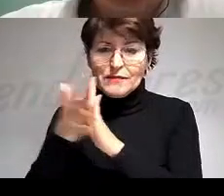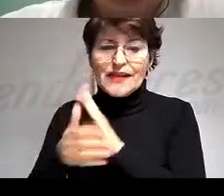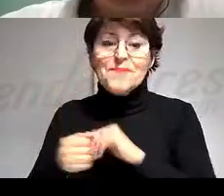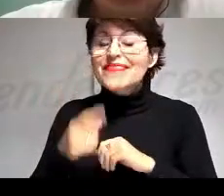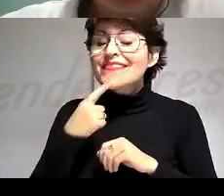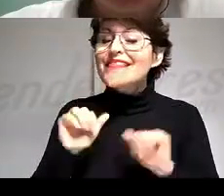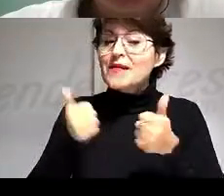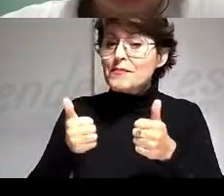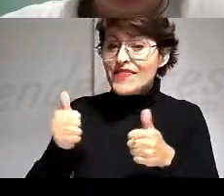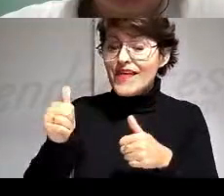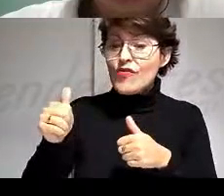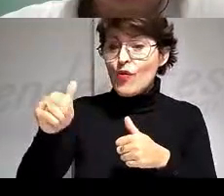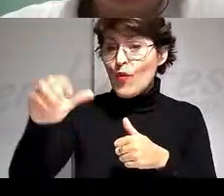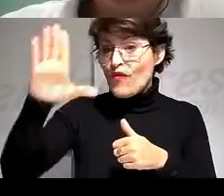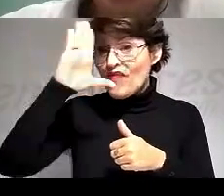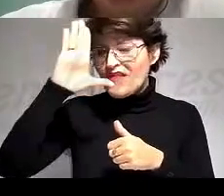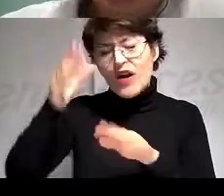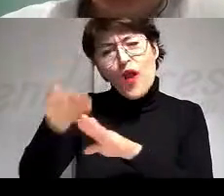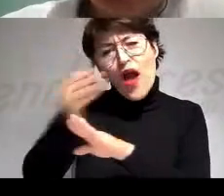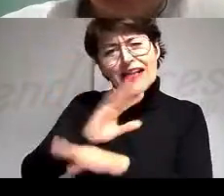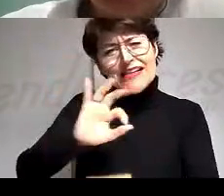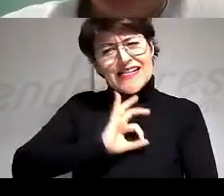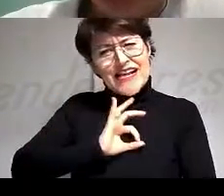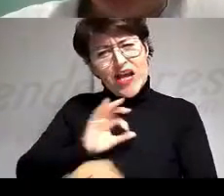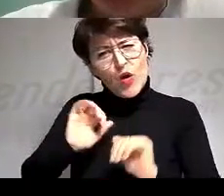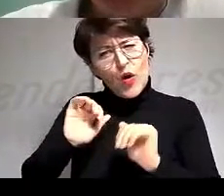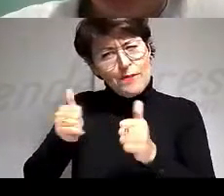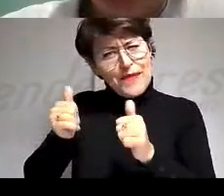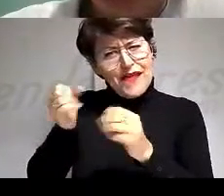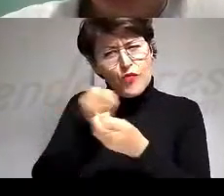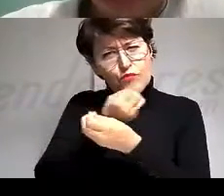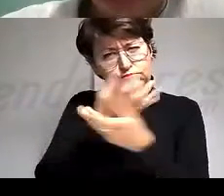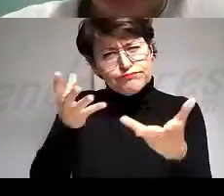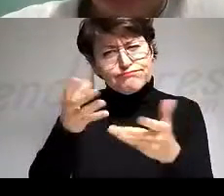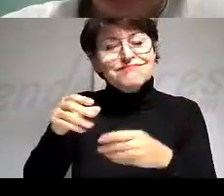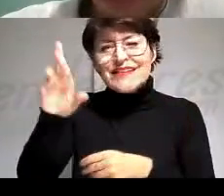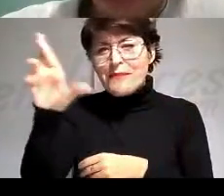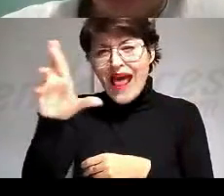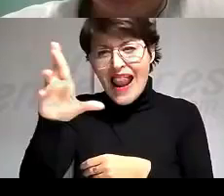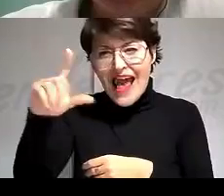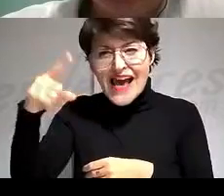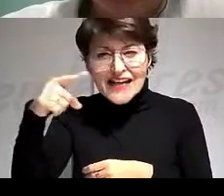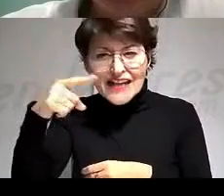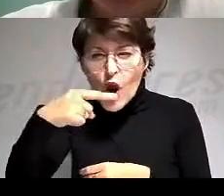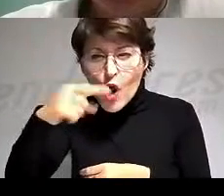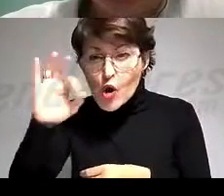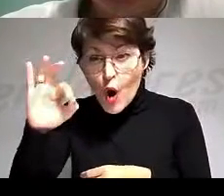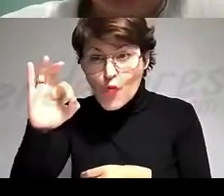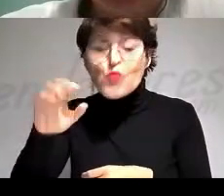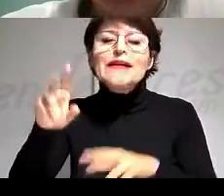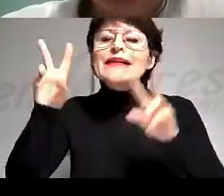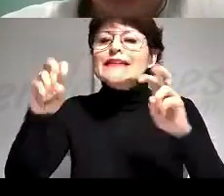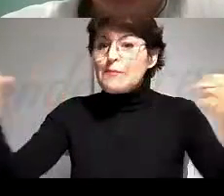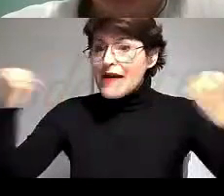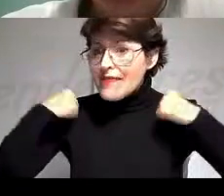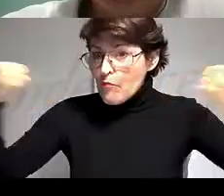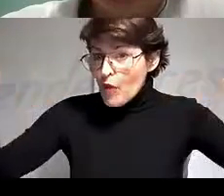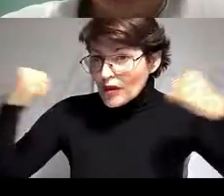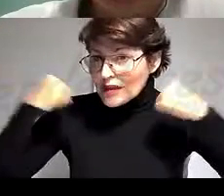desde enero empezamos a comentarla, LR-Go, los productos para tener un entrenamiento con más rendimiento y mejores